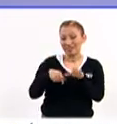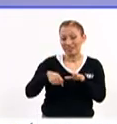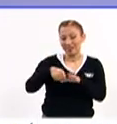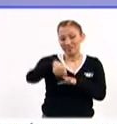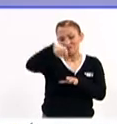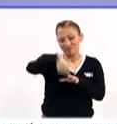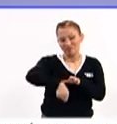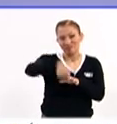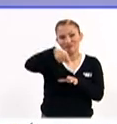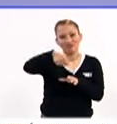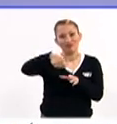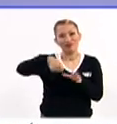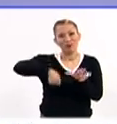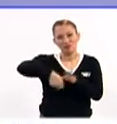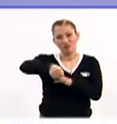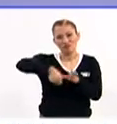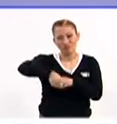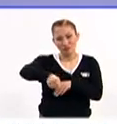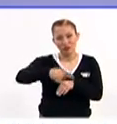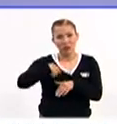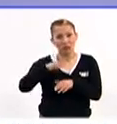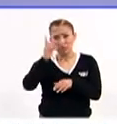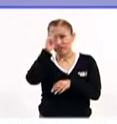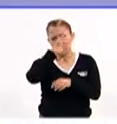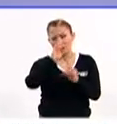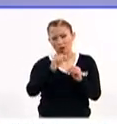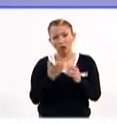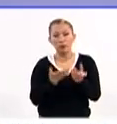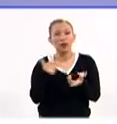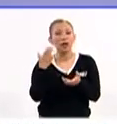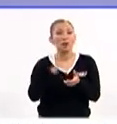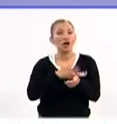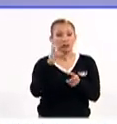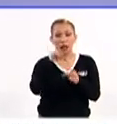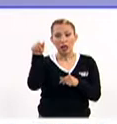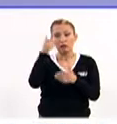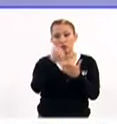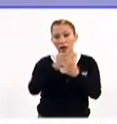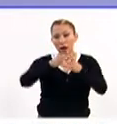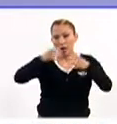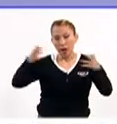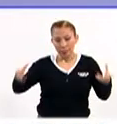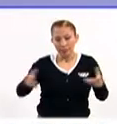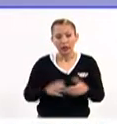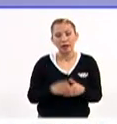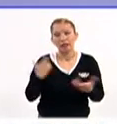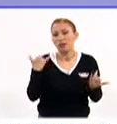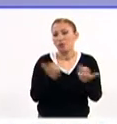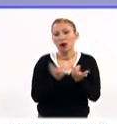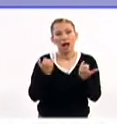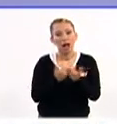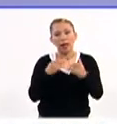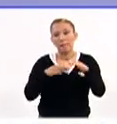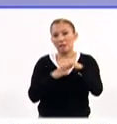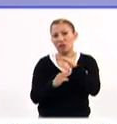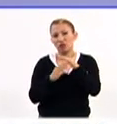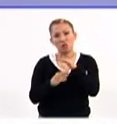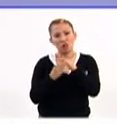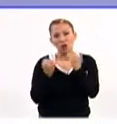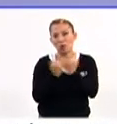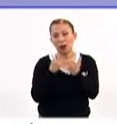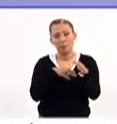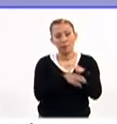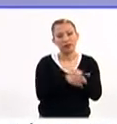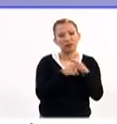tarjetas y la verdad que no fue muy difícil porque Buenos Aires también es una ciudad grande donde también hay metrobús y